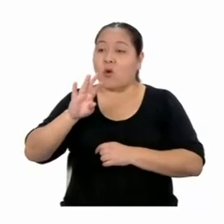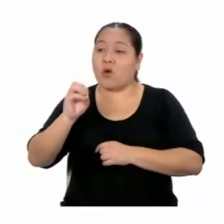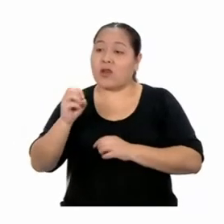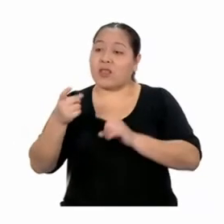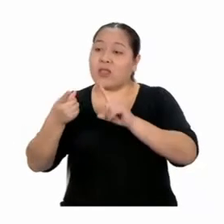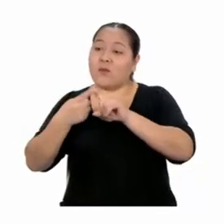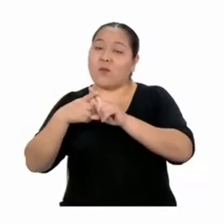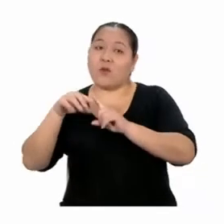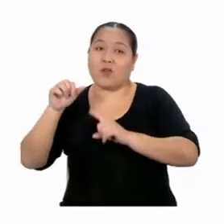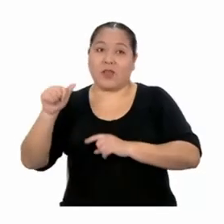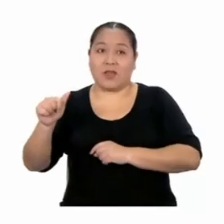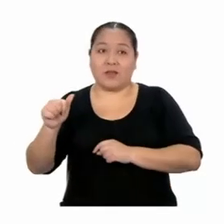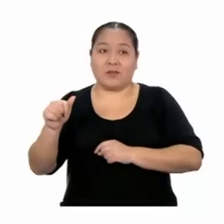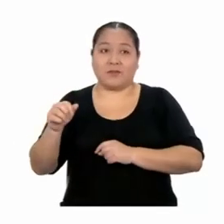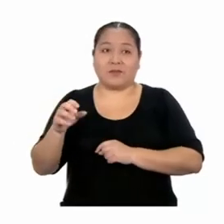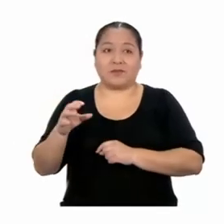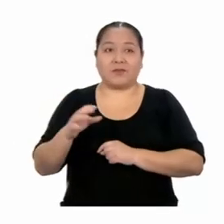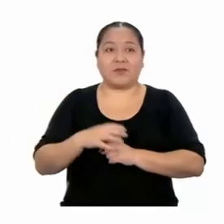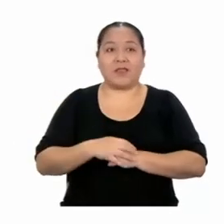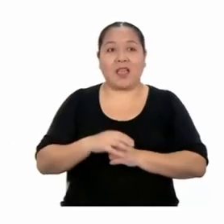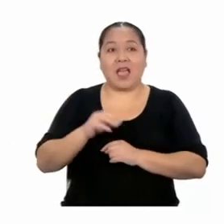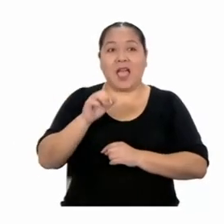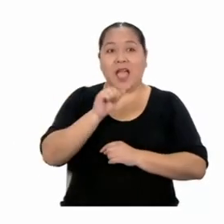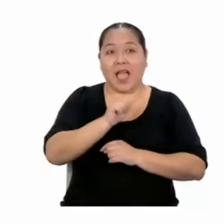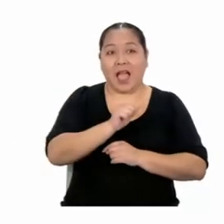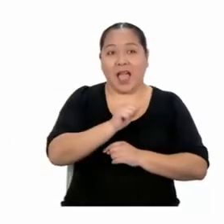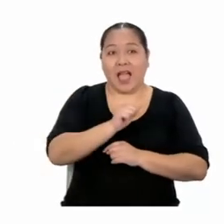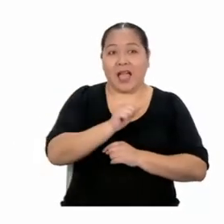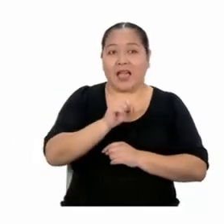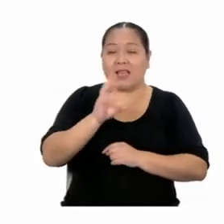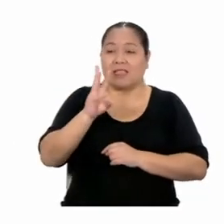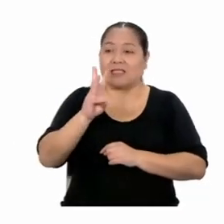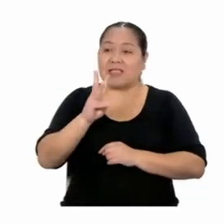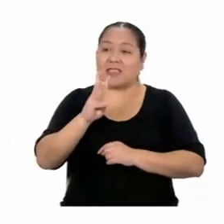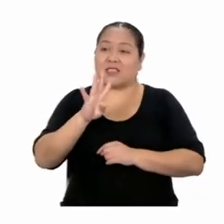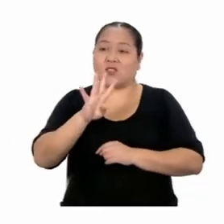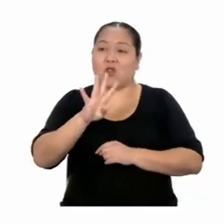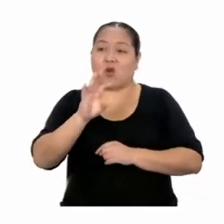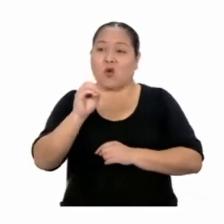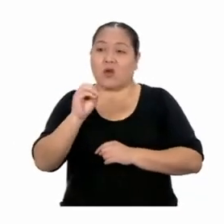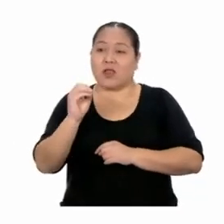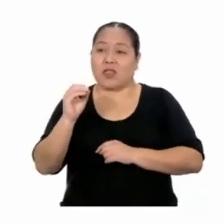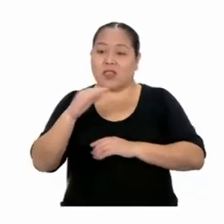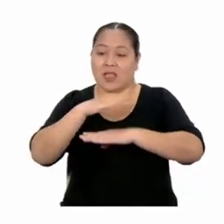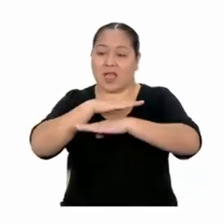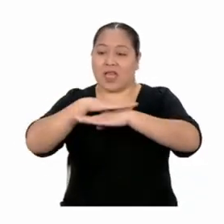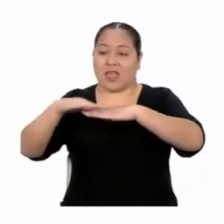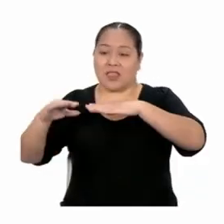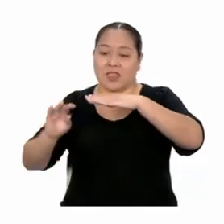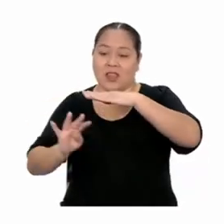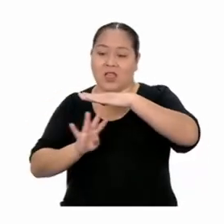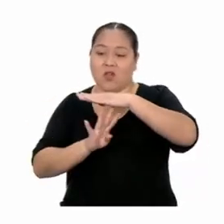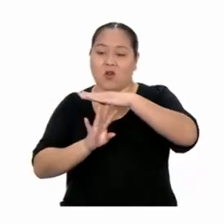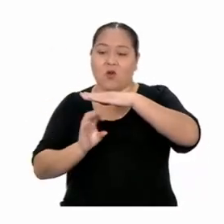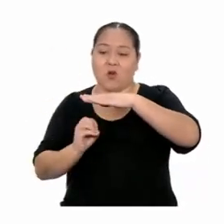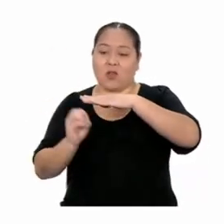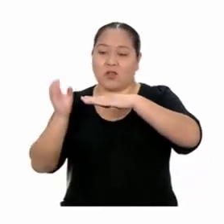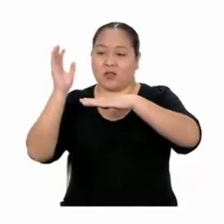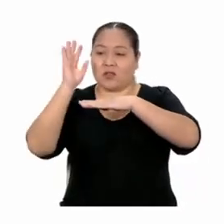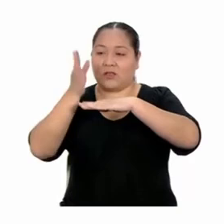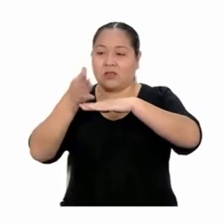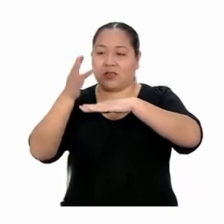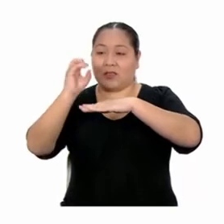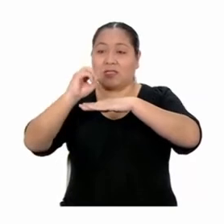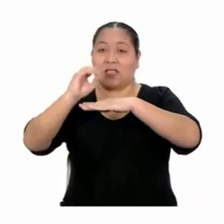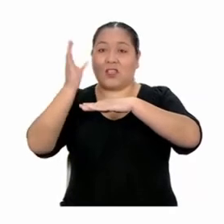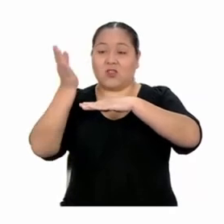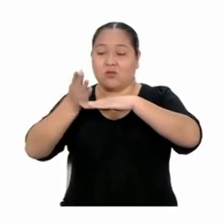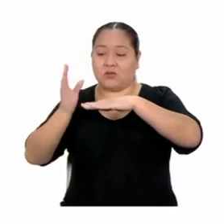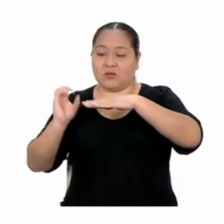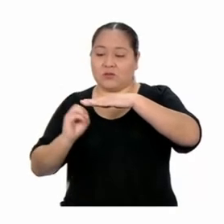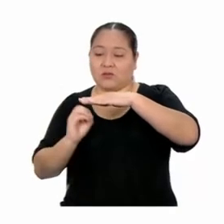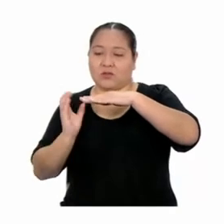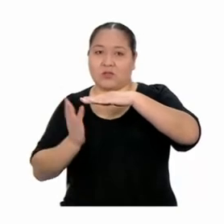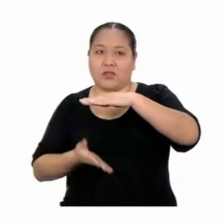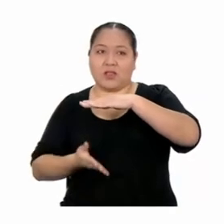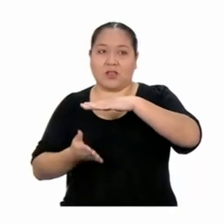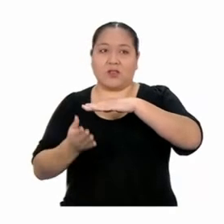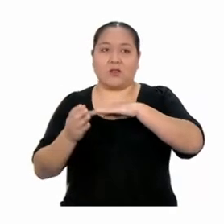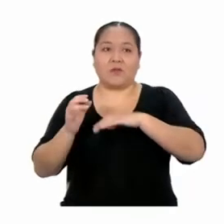valor de A, luego tenemos que A es igual a 640 entre 40. Eliminamos los ceros y queda